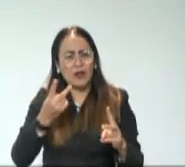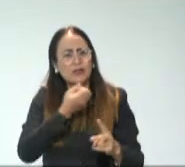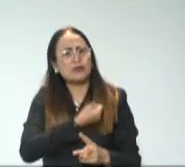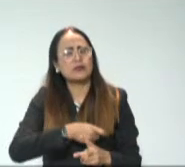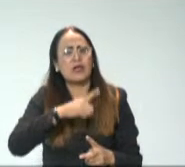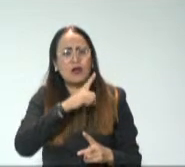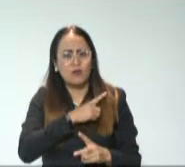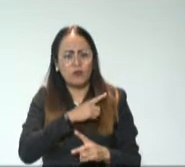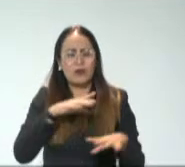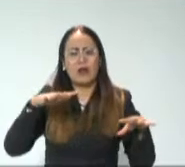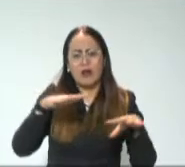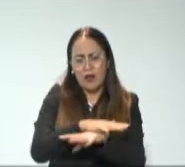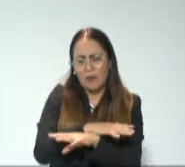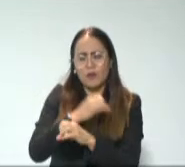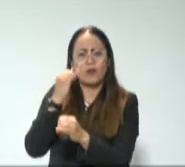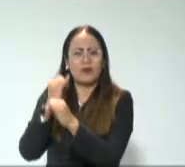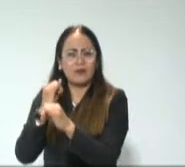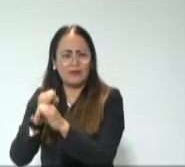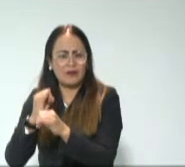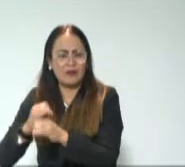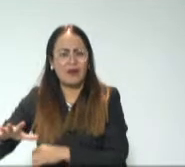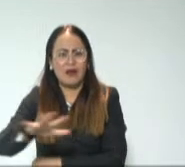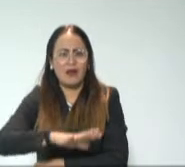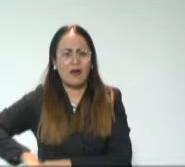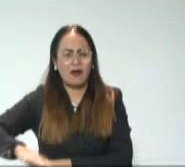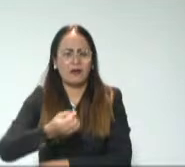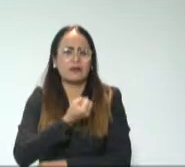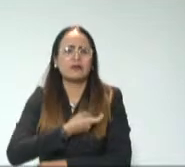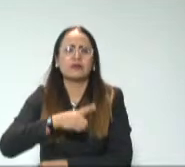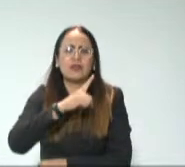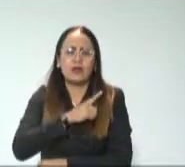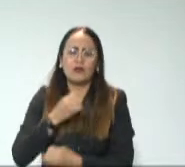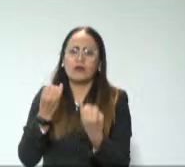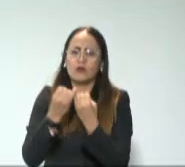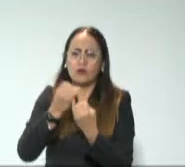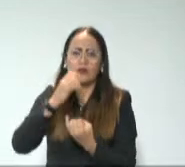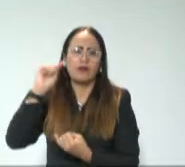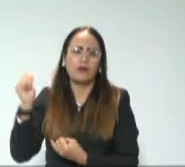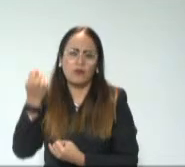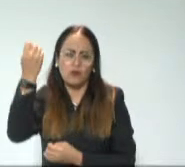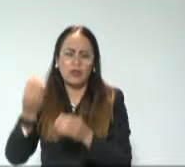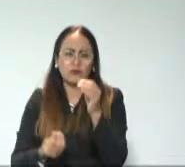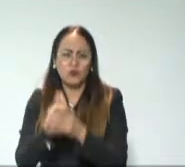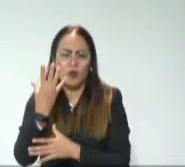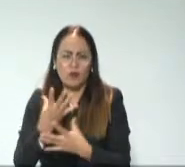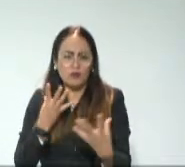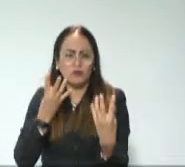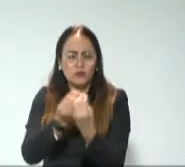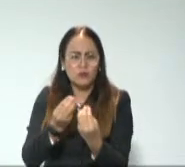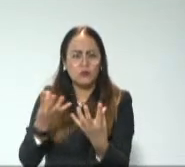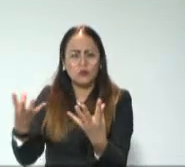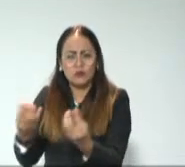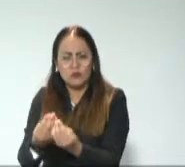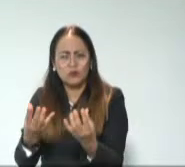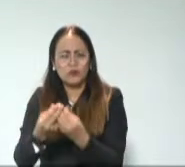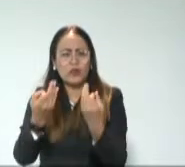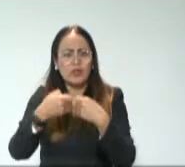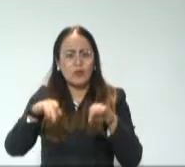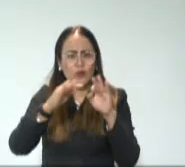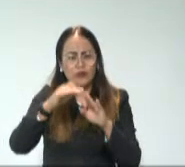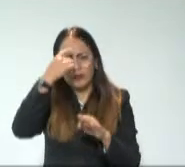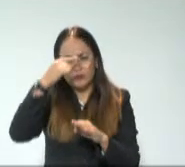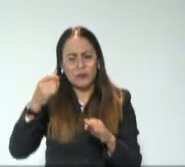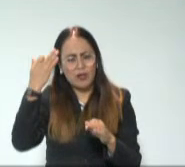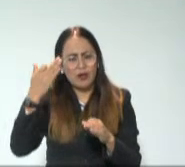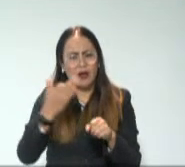transformación digital del sector salud y la incorporación de otras tecnologías que han sido fundamentales para el combate en